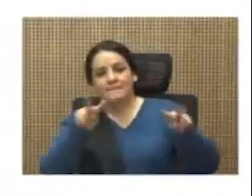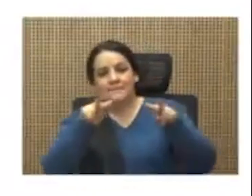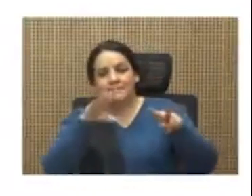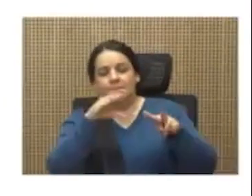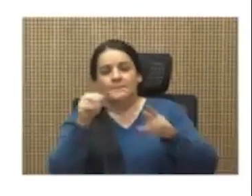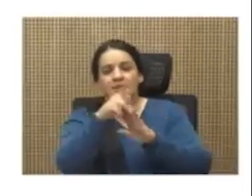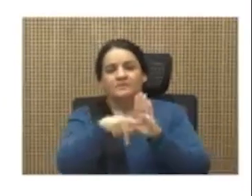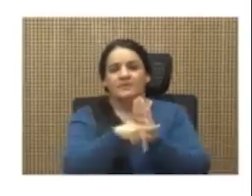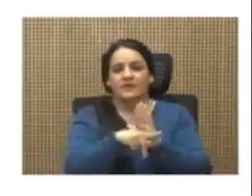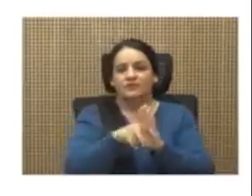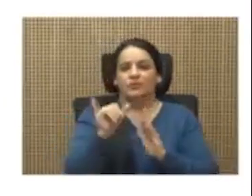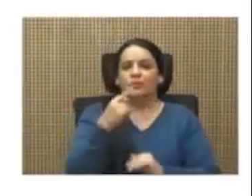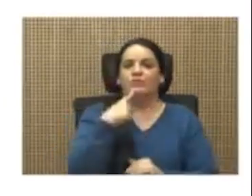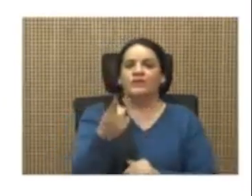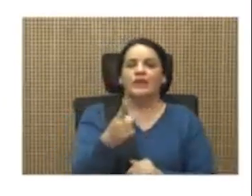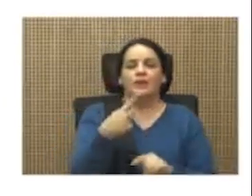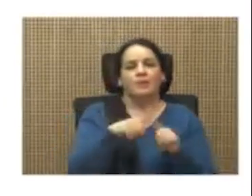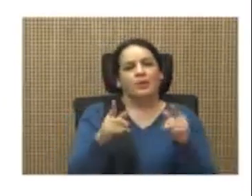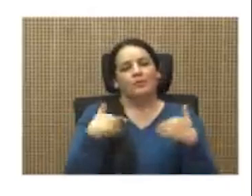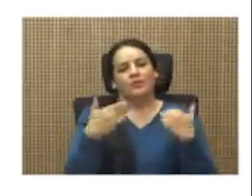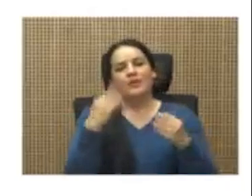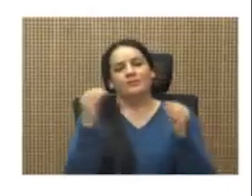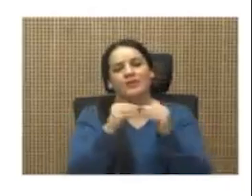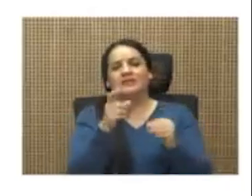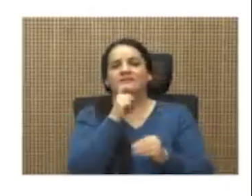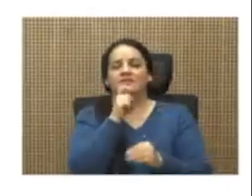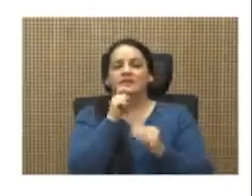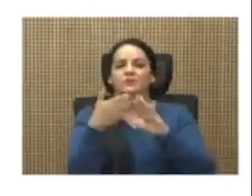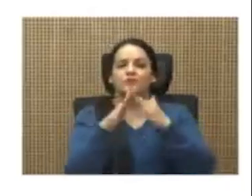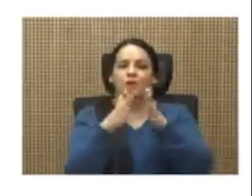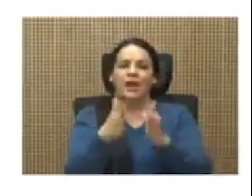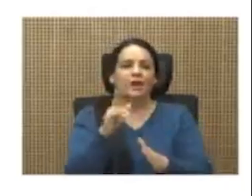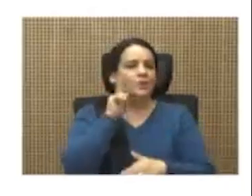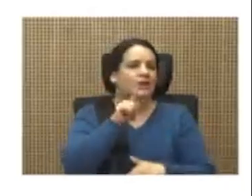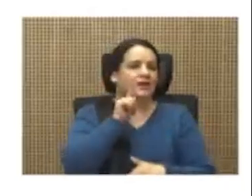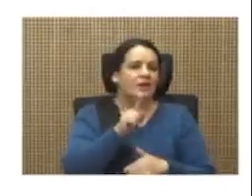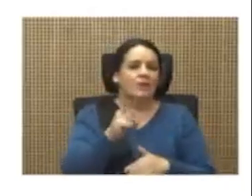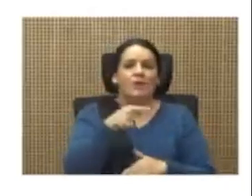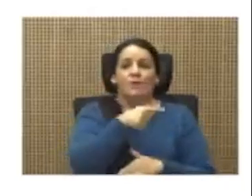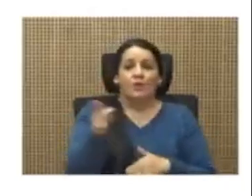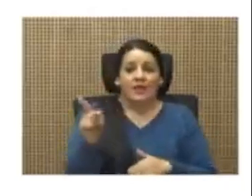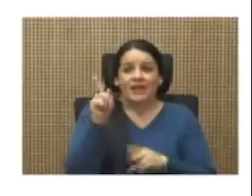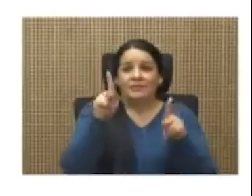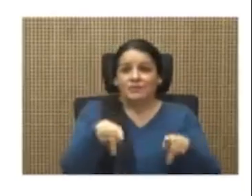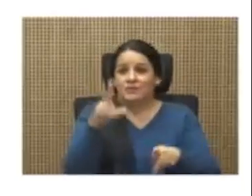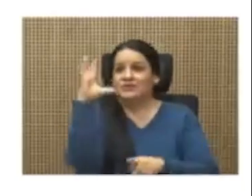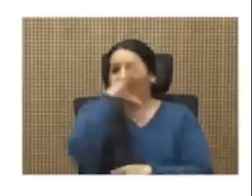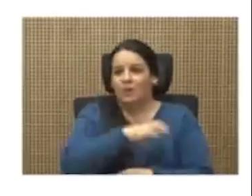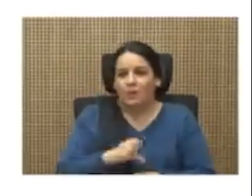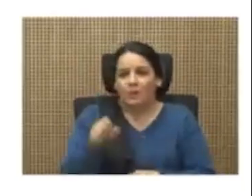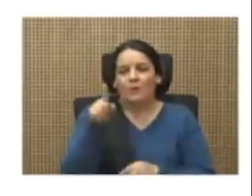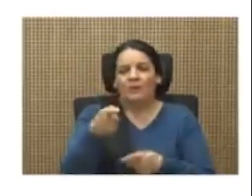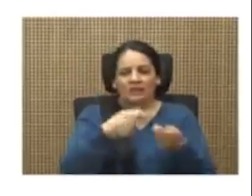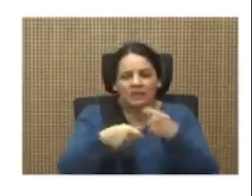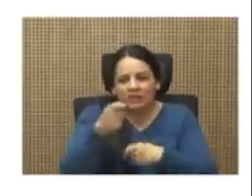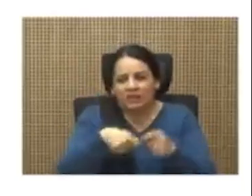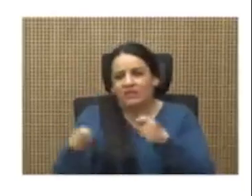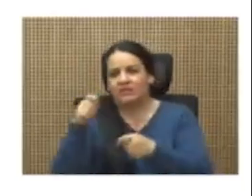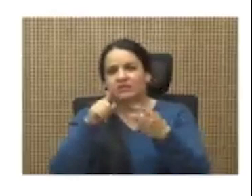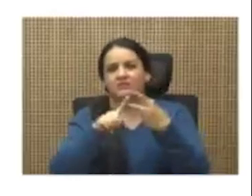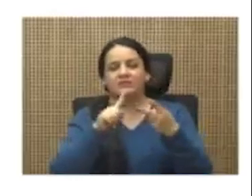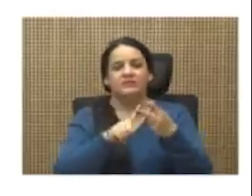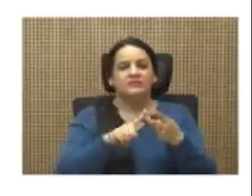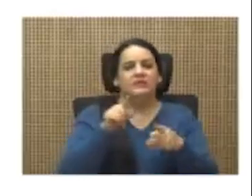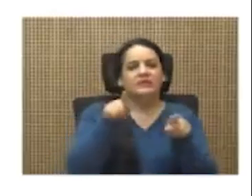vez es más difícil engañar al ciudadano quien percibe clarísimamente la manipulación la falsedad el cesgo y los intereses